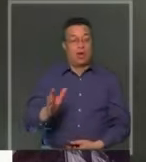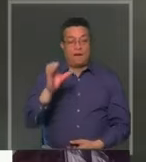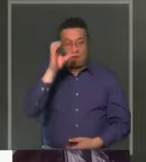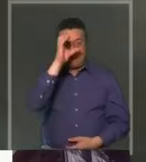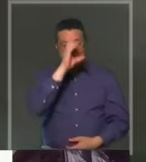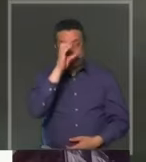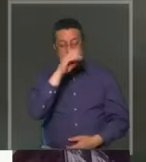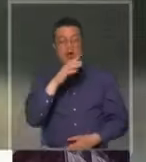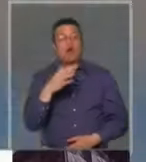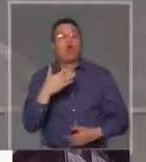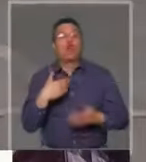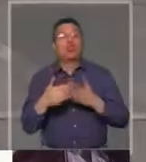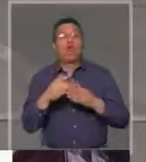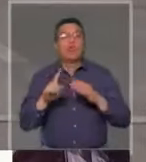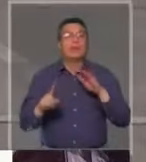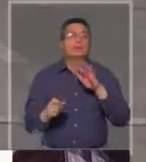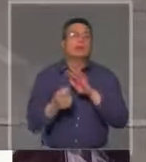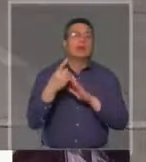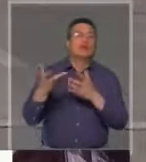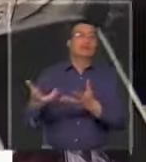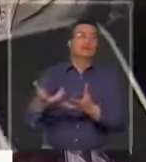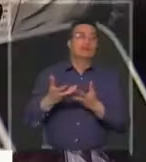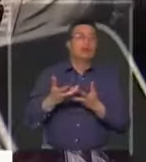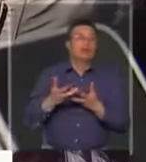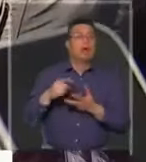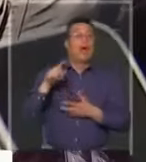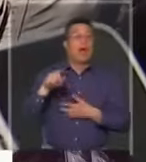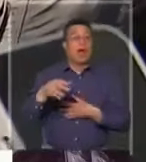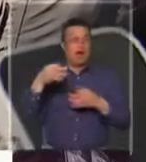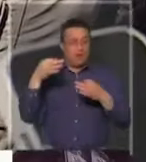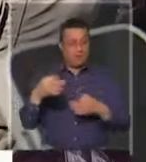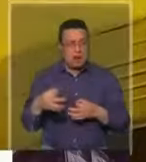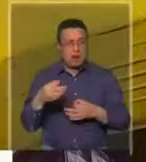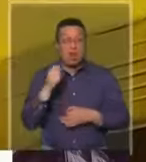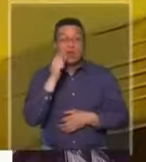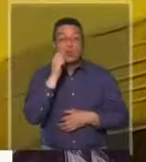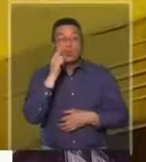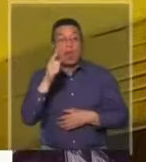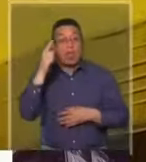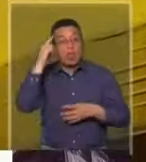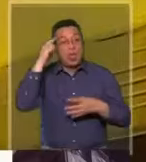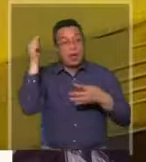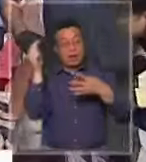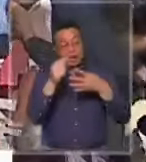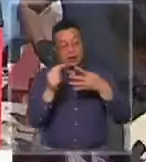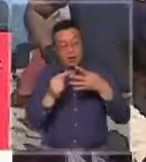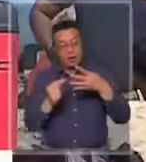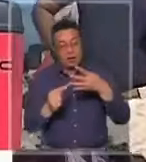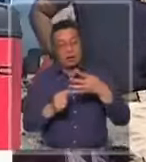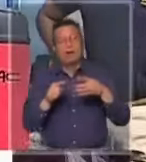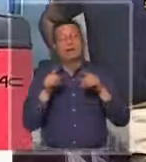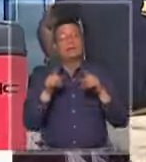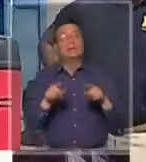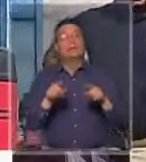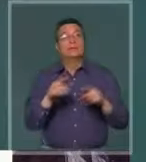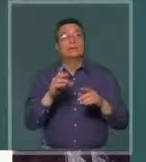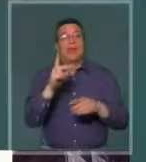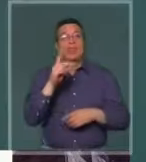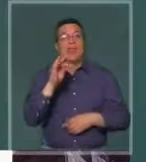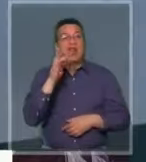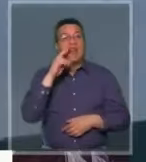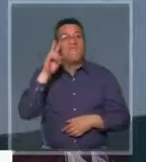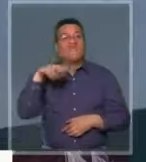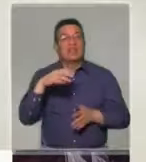origen de esta droga y quizás entregar más luces o confirmar alguna de las teorías que se han tejido en torno a los delfines de la